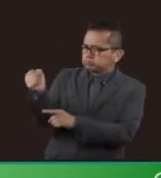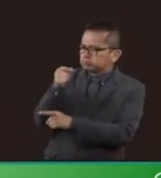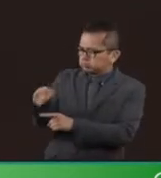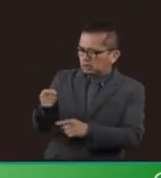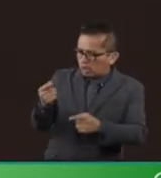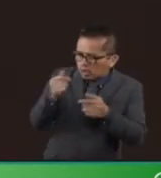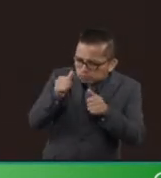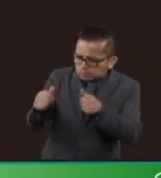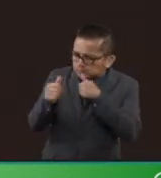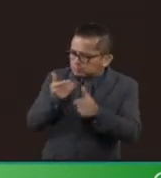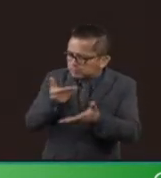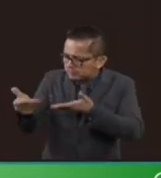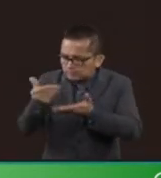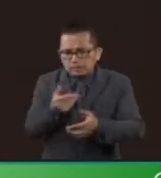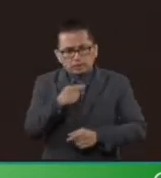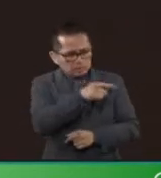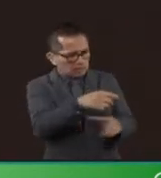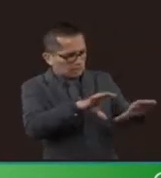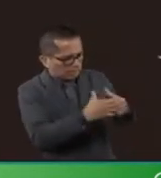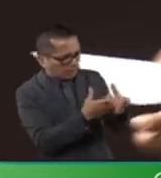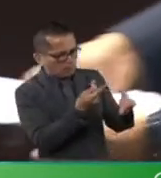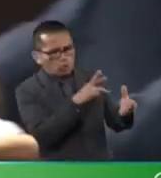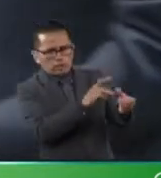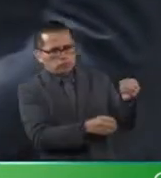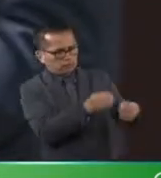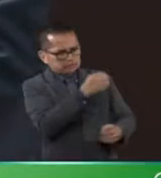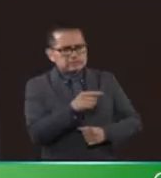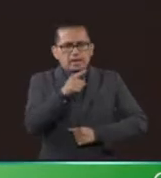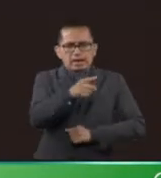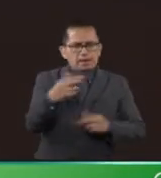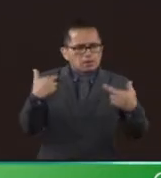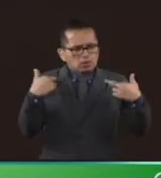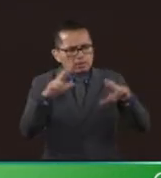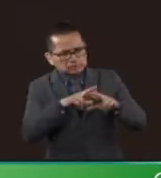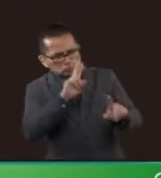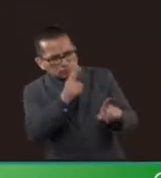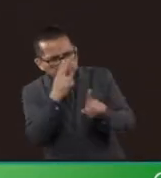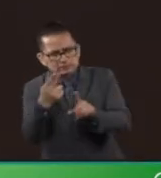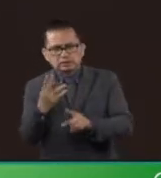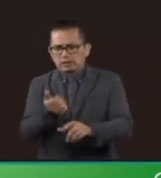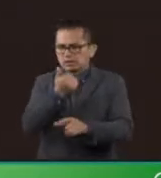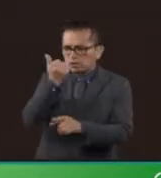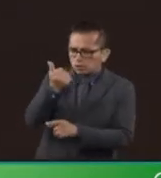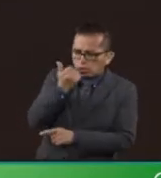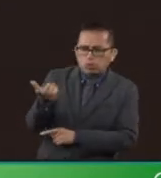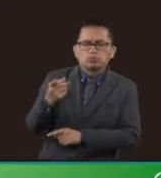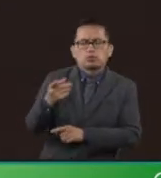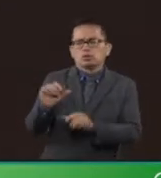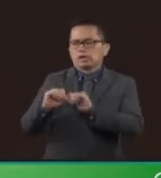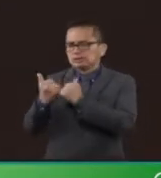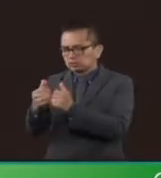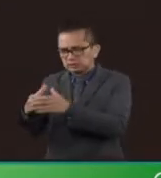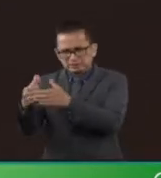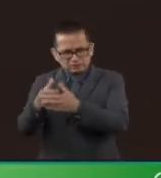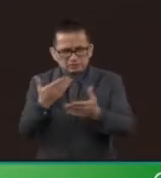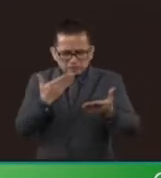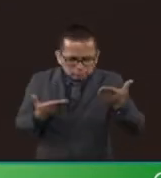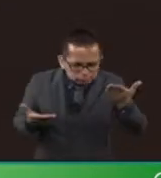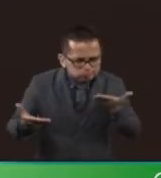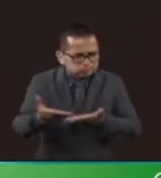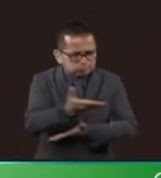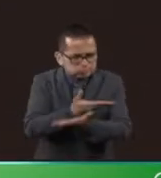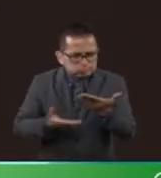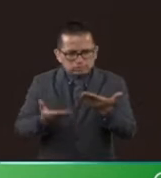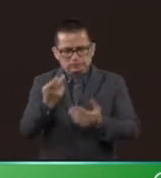los integrantes del poder judicial a la academia a los estudiantes a las organizaciones de la sociedad civil en la